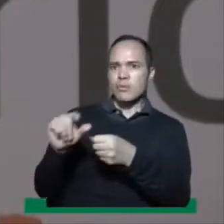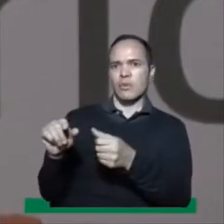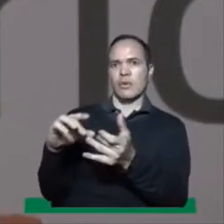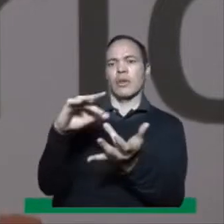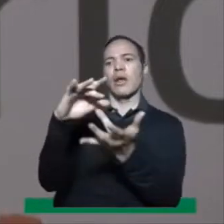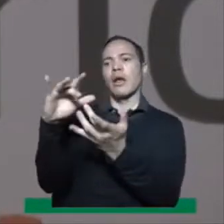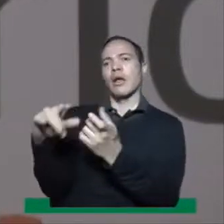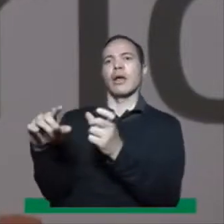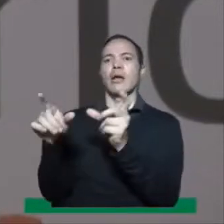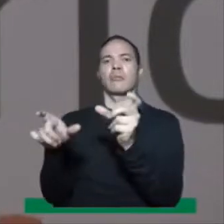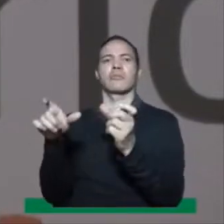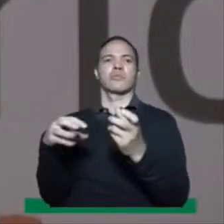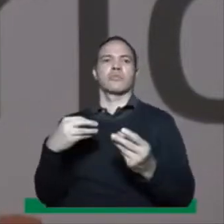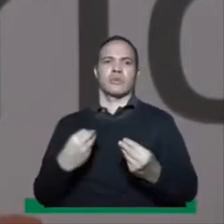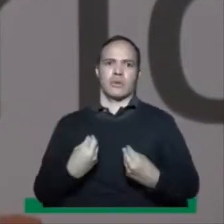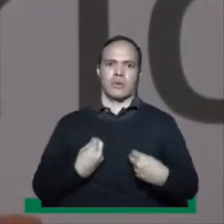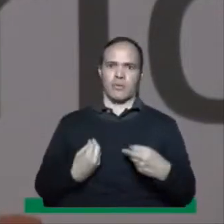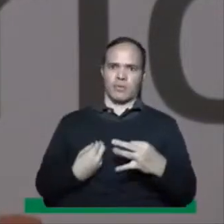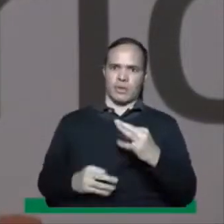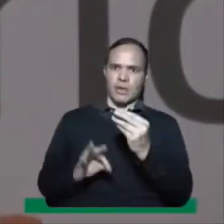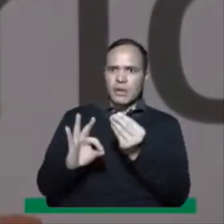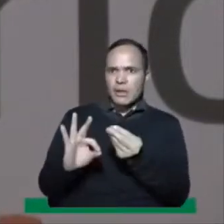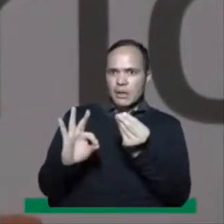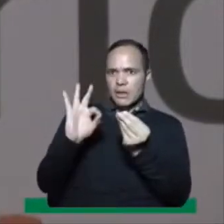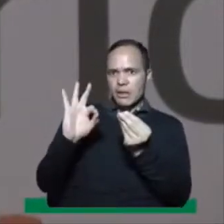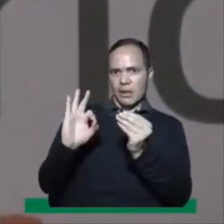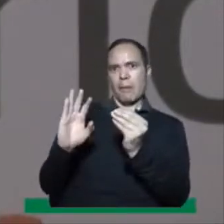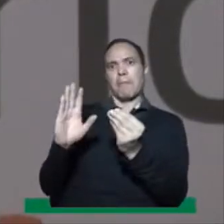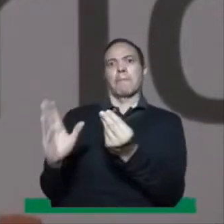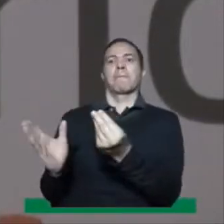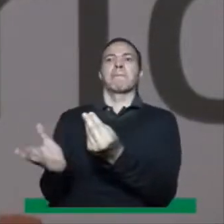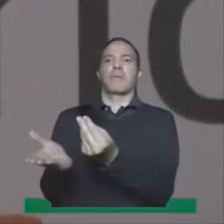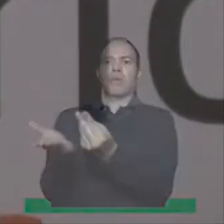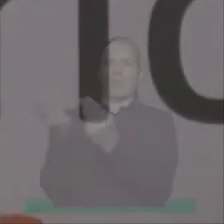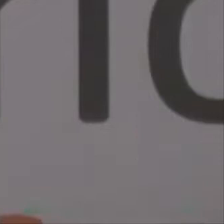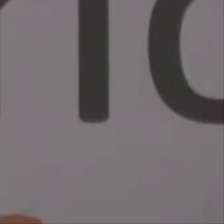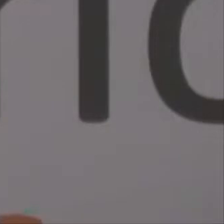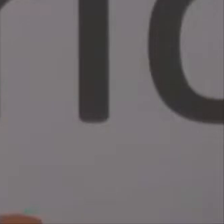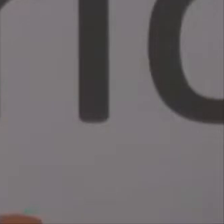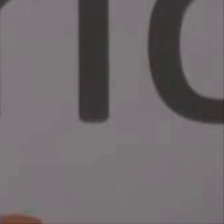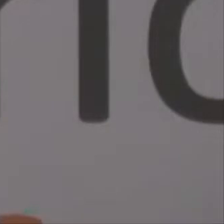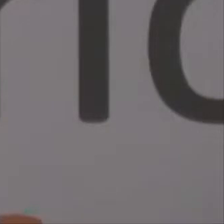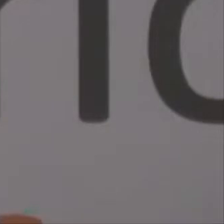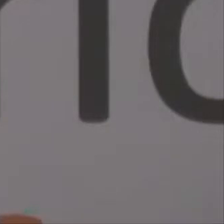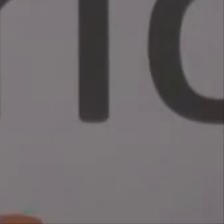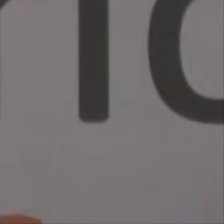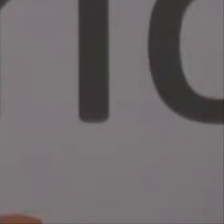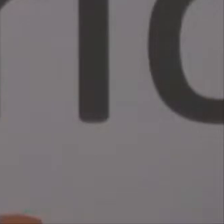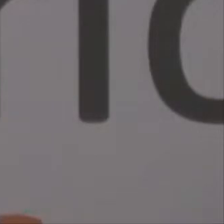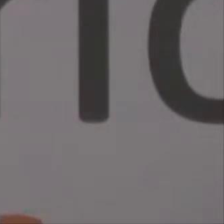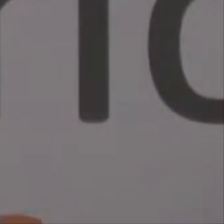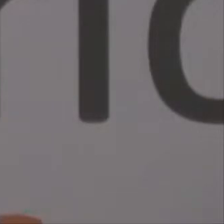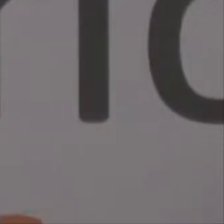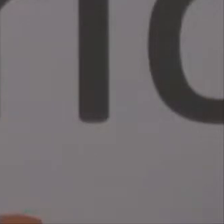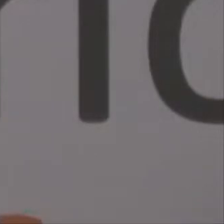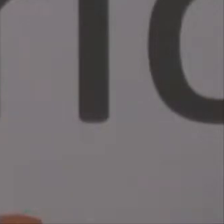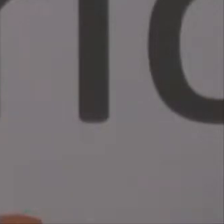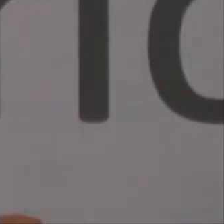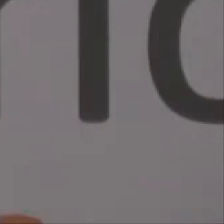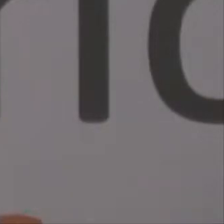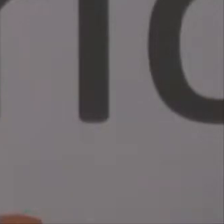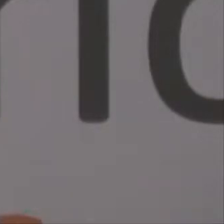de vida no sólo de mi familia sino también de los habitantes de esa de esa área rural